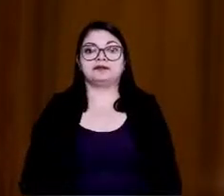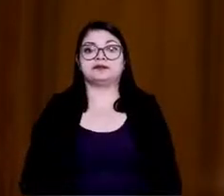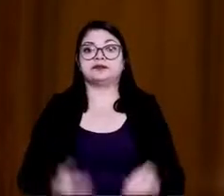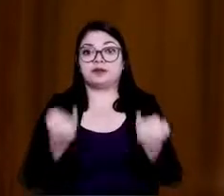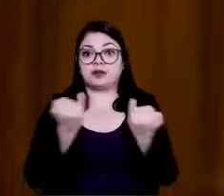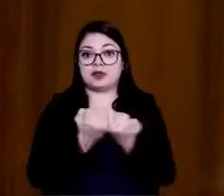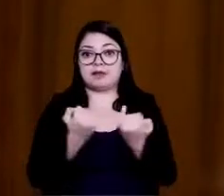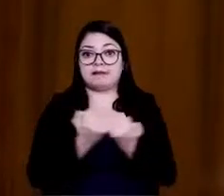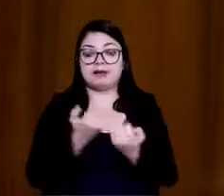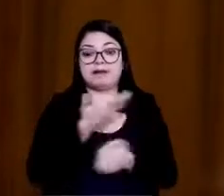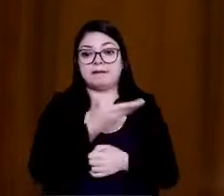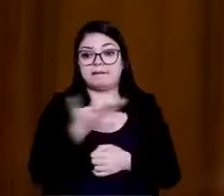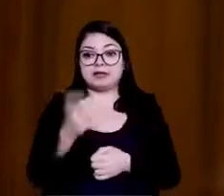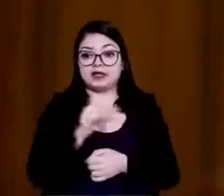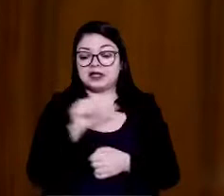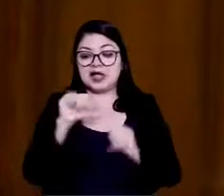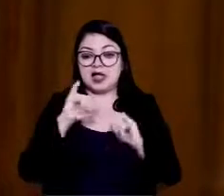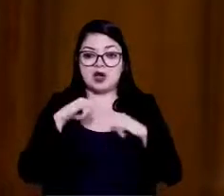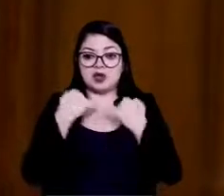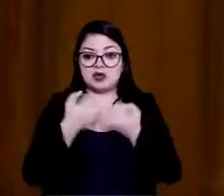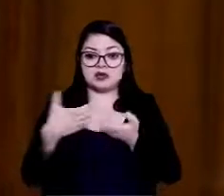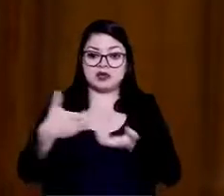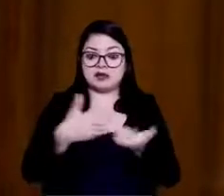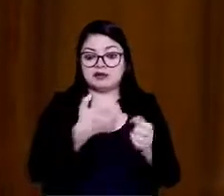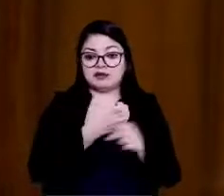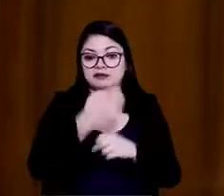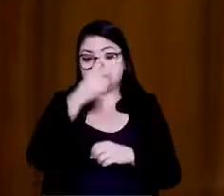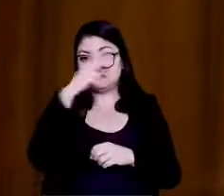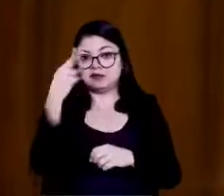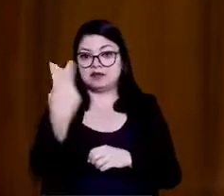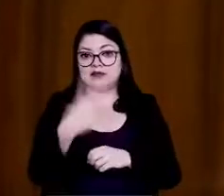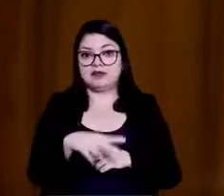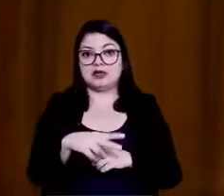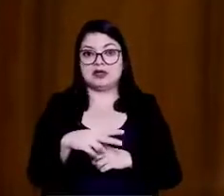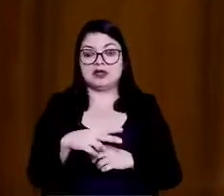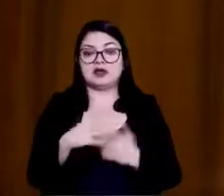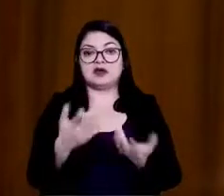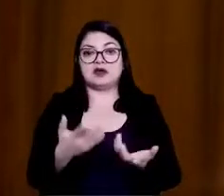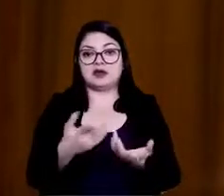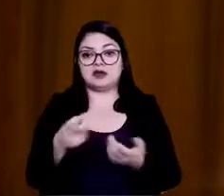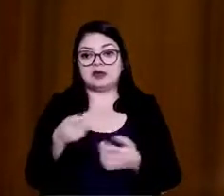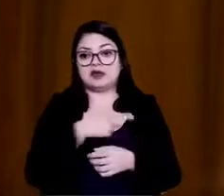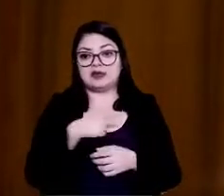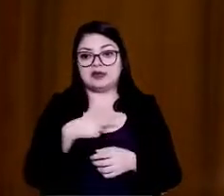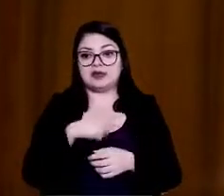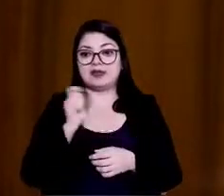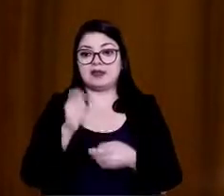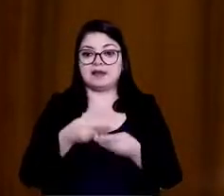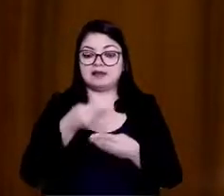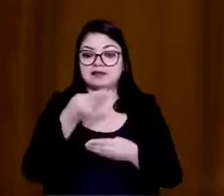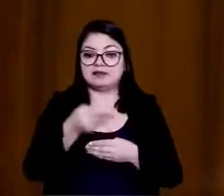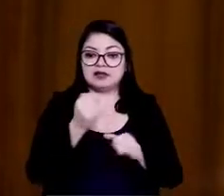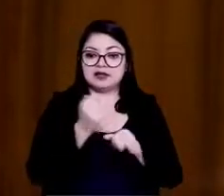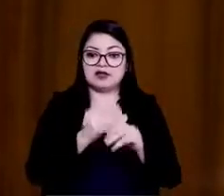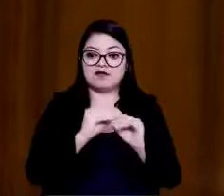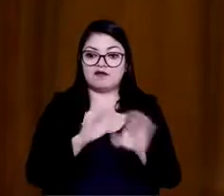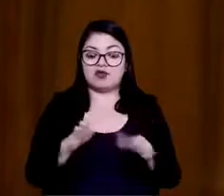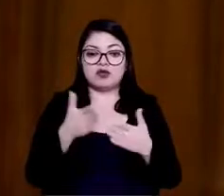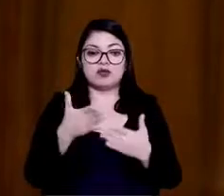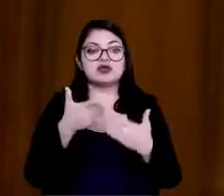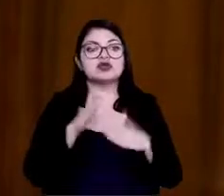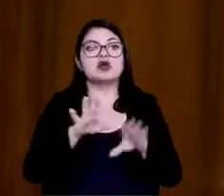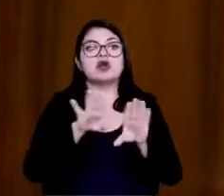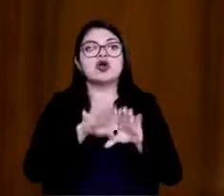se solicita a la Junta de Caminos del Estado de México a que remita un informe sobre el estado que guarda